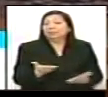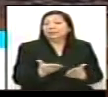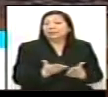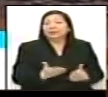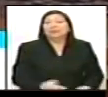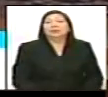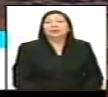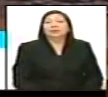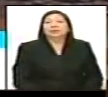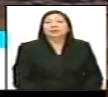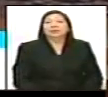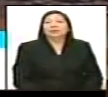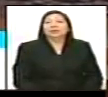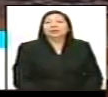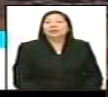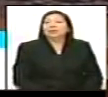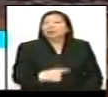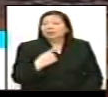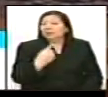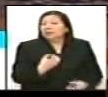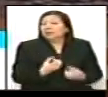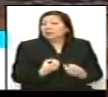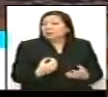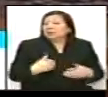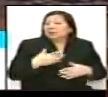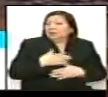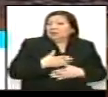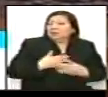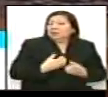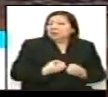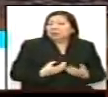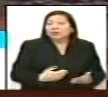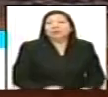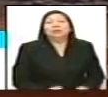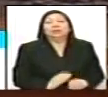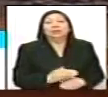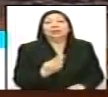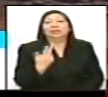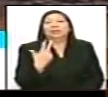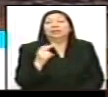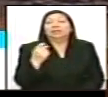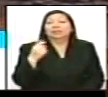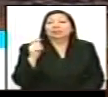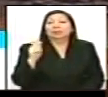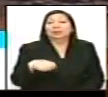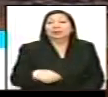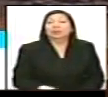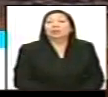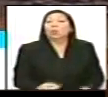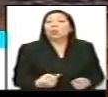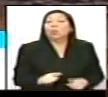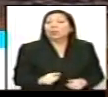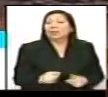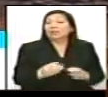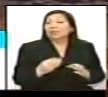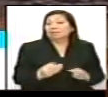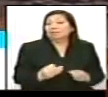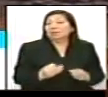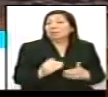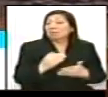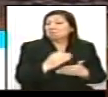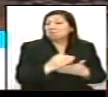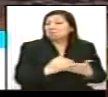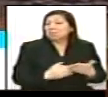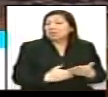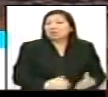adaptativa, ¿no? Nos contentamos mucho, nos alegramos mucho de haber llegado al 30% cuando en realidad era un mínimo,